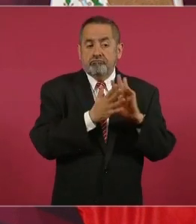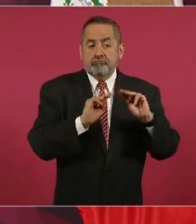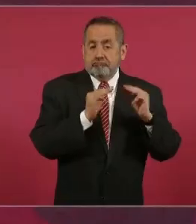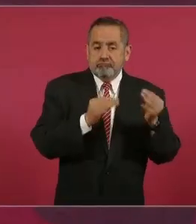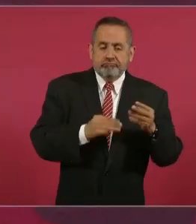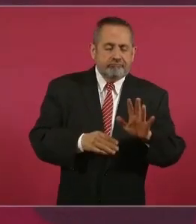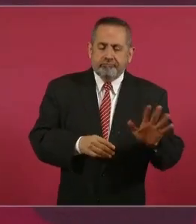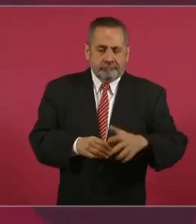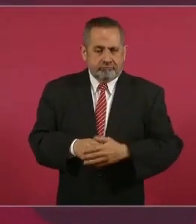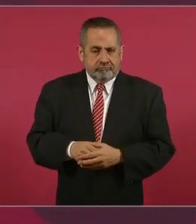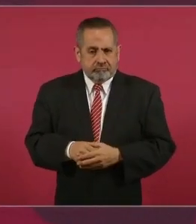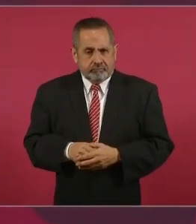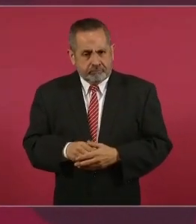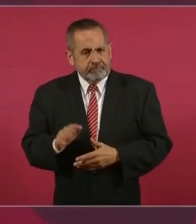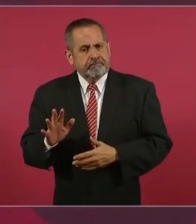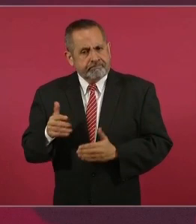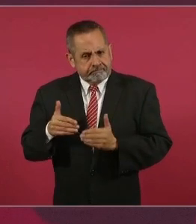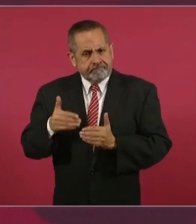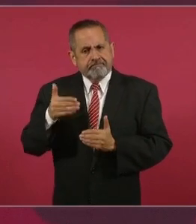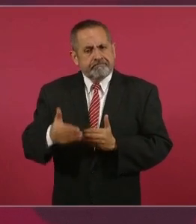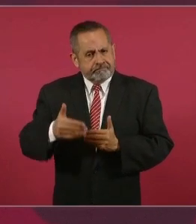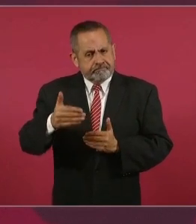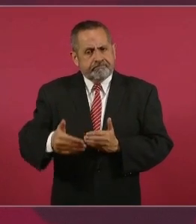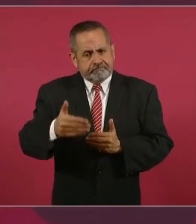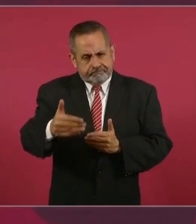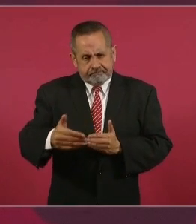Entonces, sí hemos avanzado